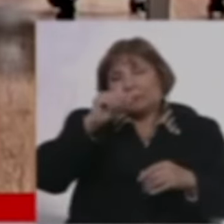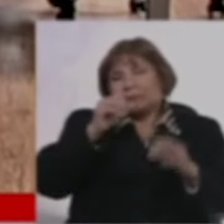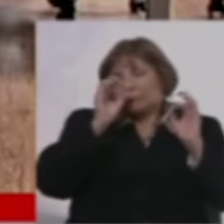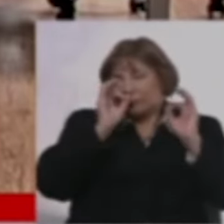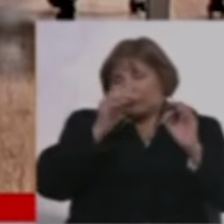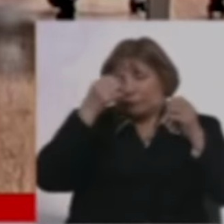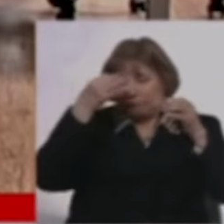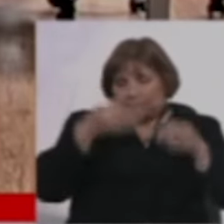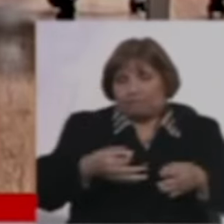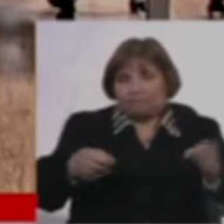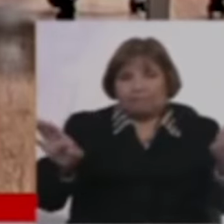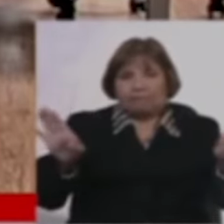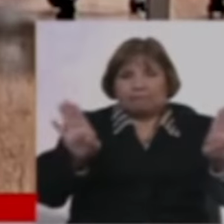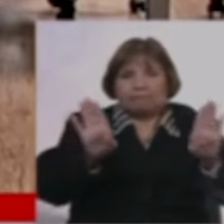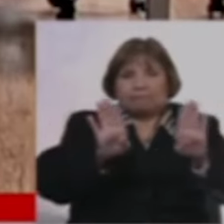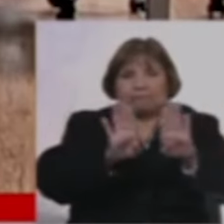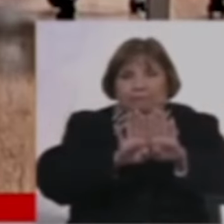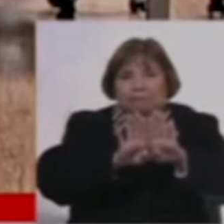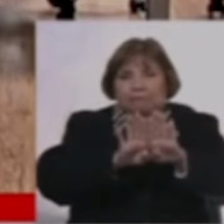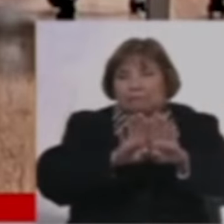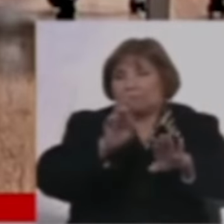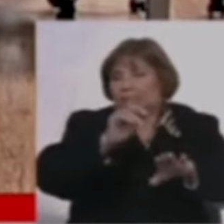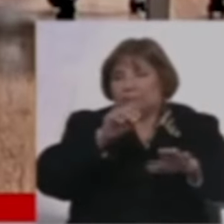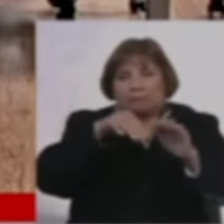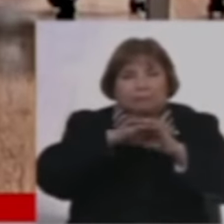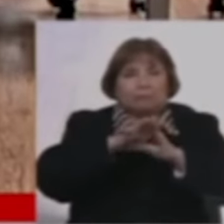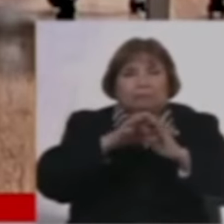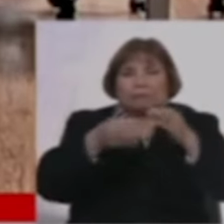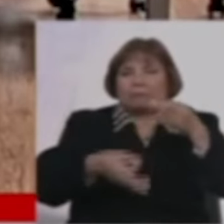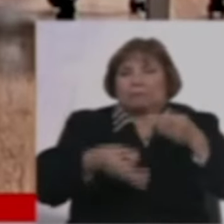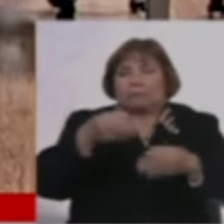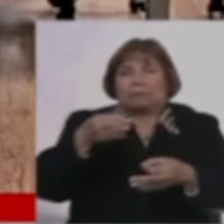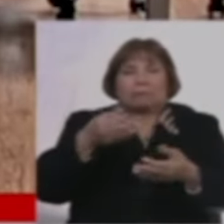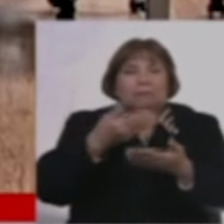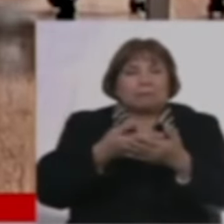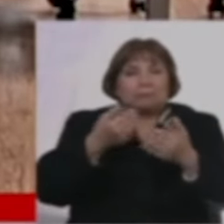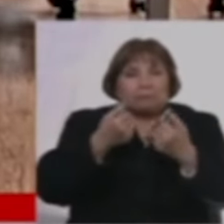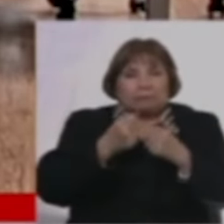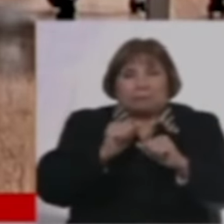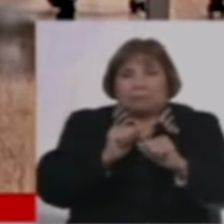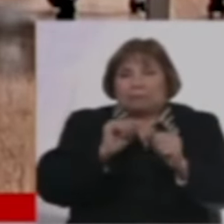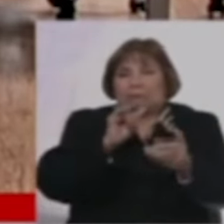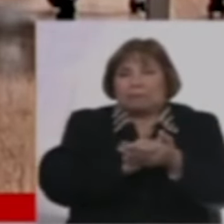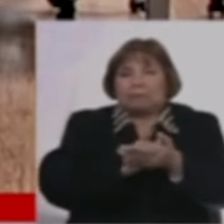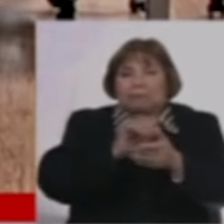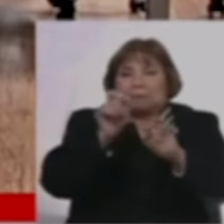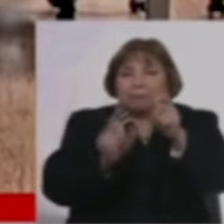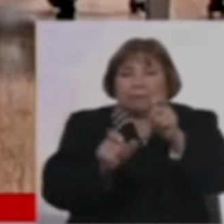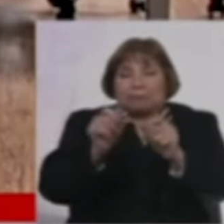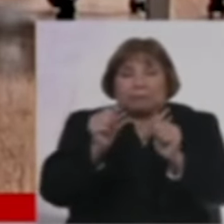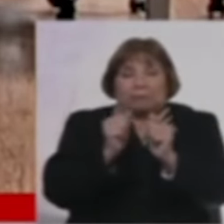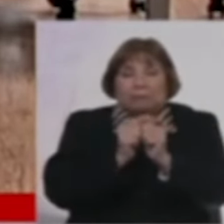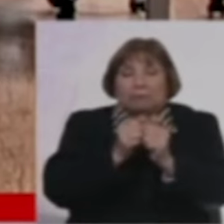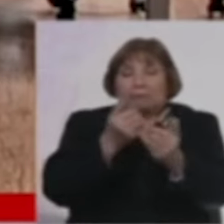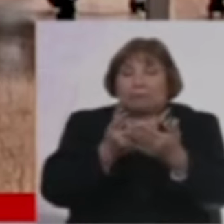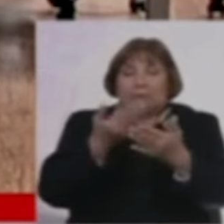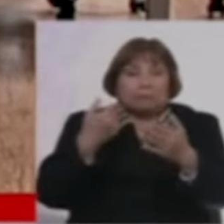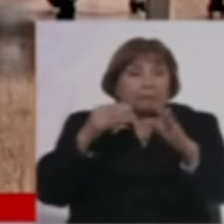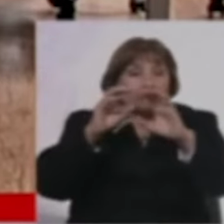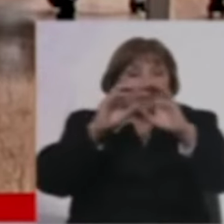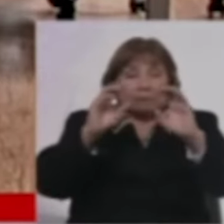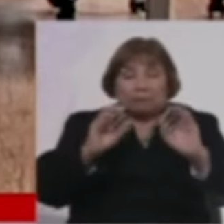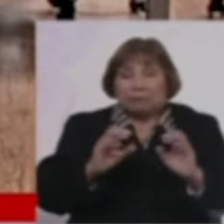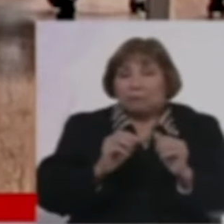ser muy firmes en cerrar la puerta en nuestro marco jurídico la posibilidad de que personas con un antecedente